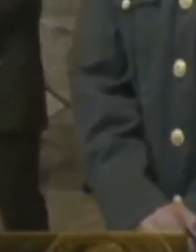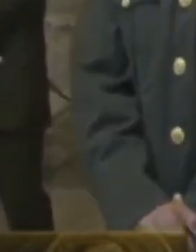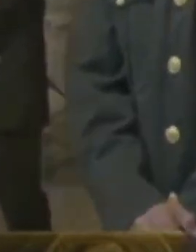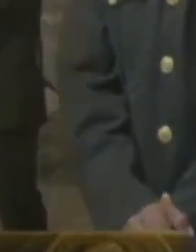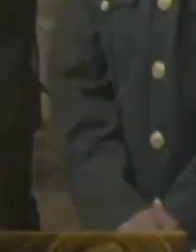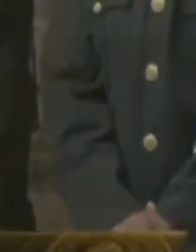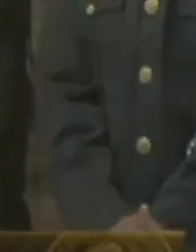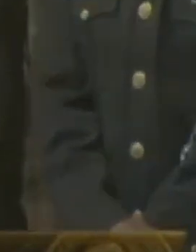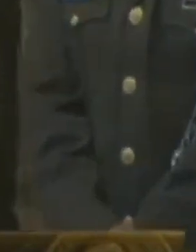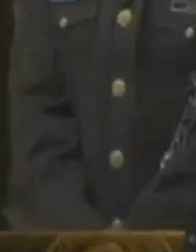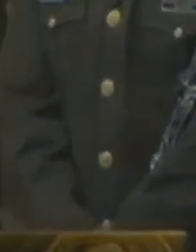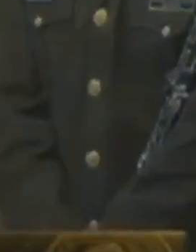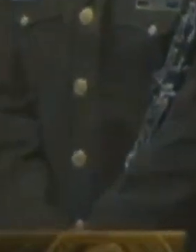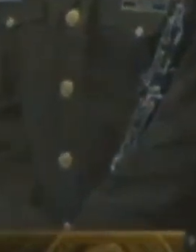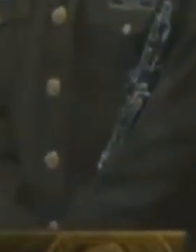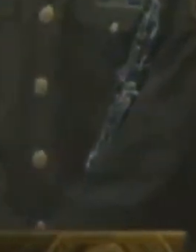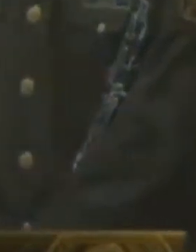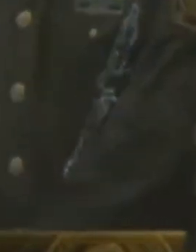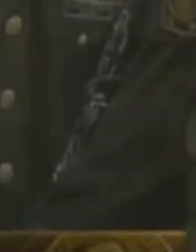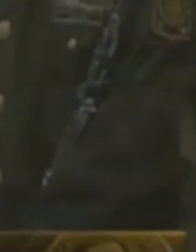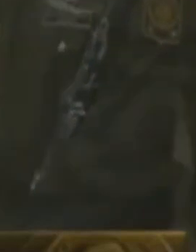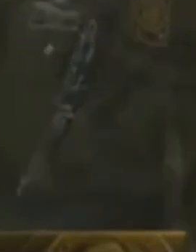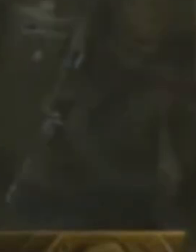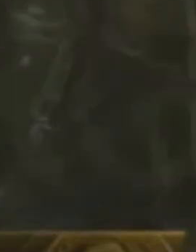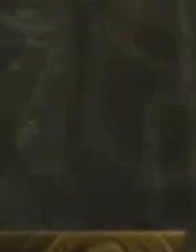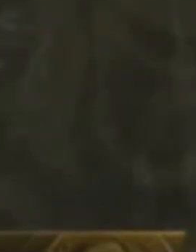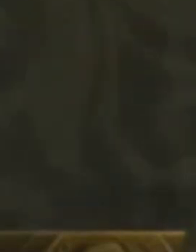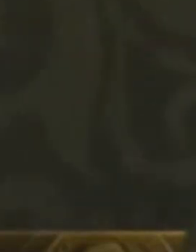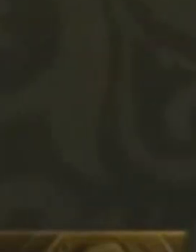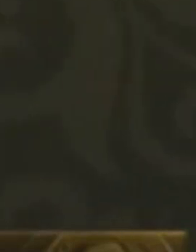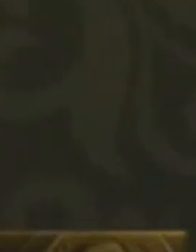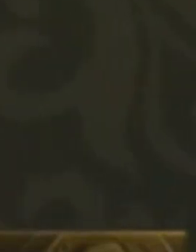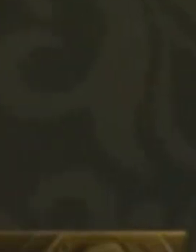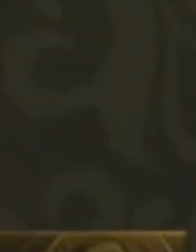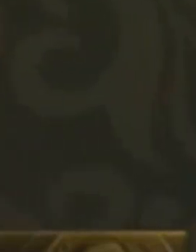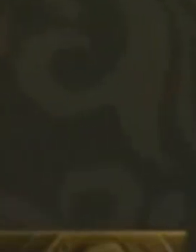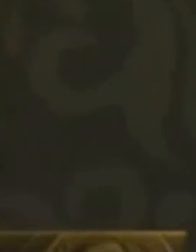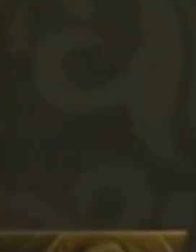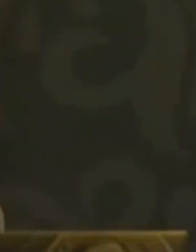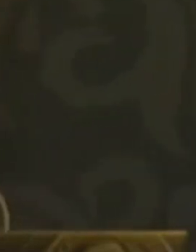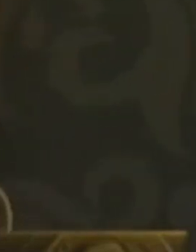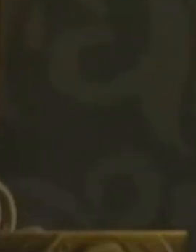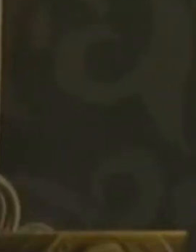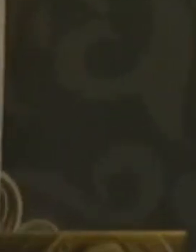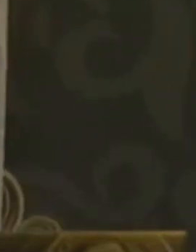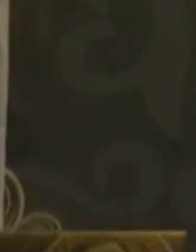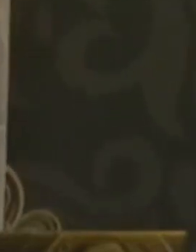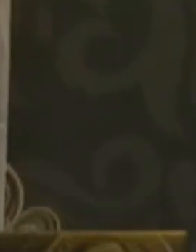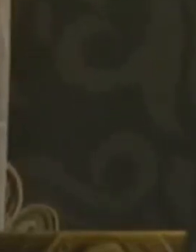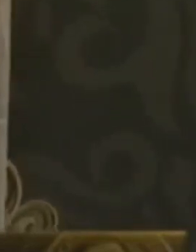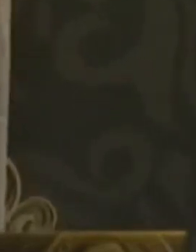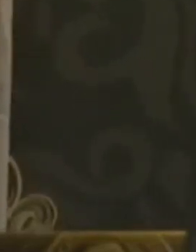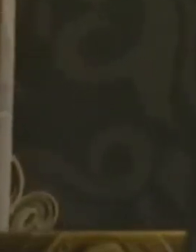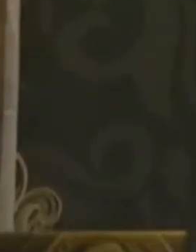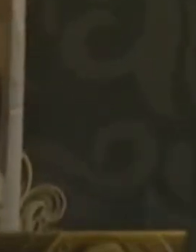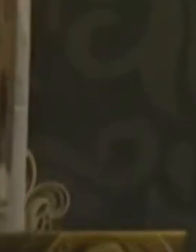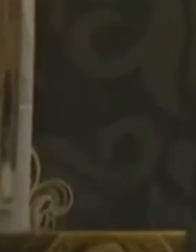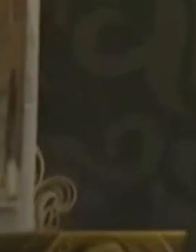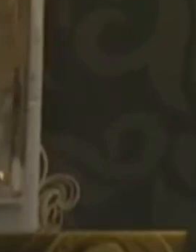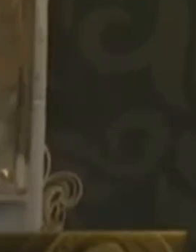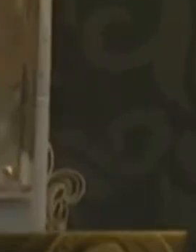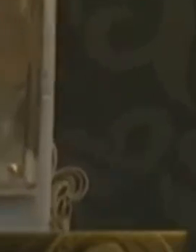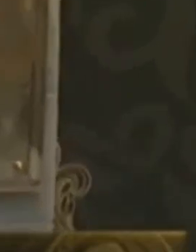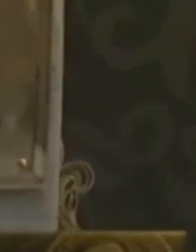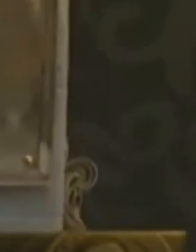invitados, además por supuesto de los familiares y amigos de doña Elena Poniatowska Amor, quienes podemos ver en